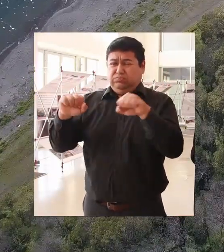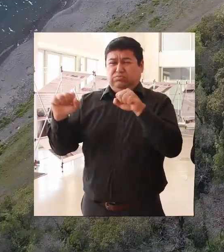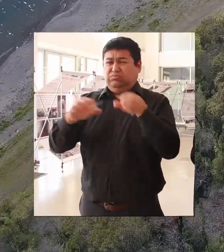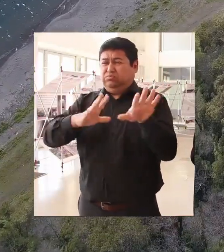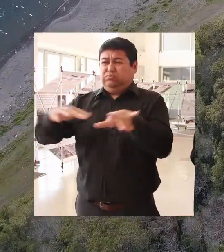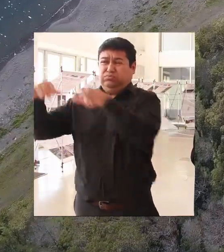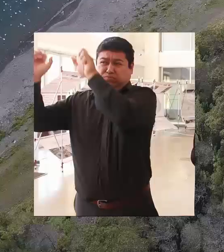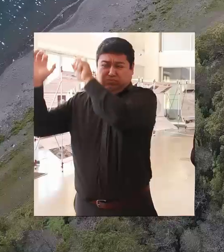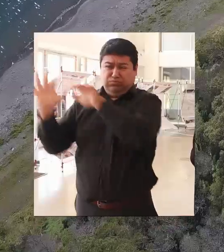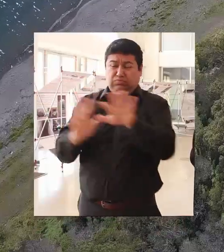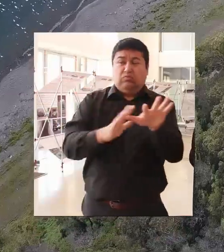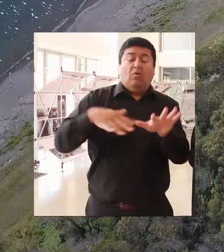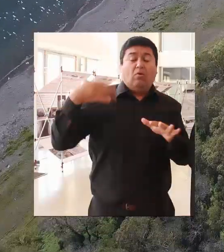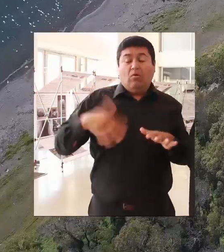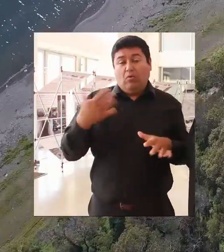fue algo tremendo.